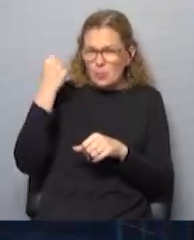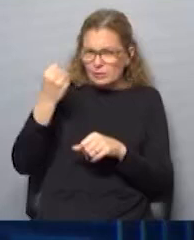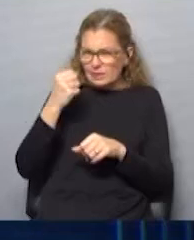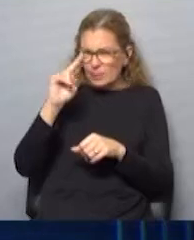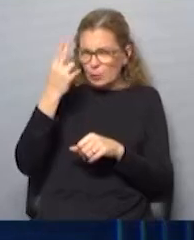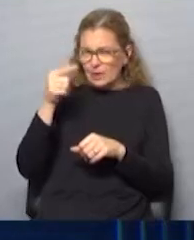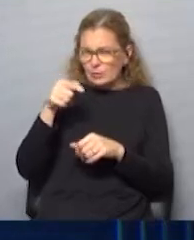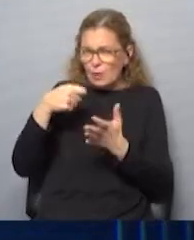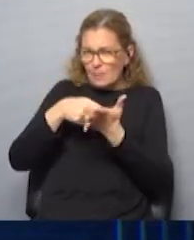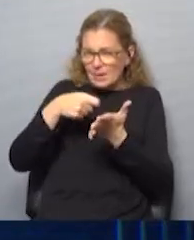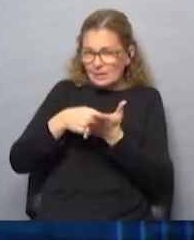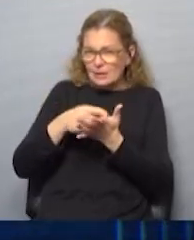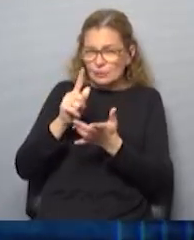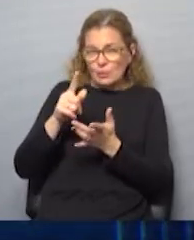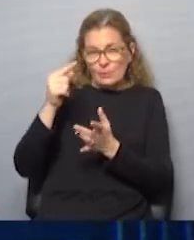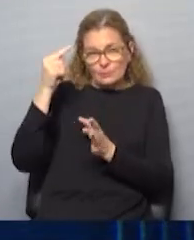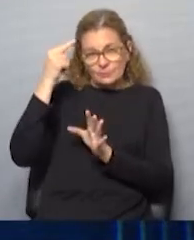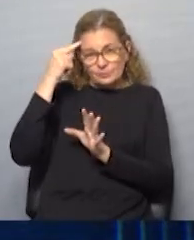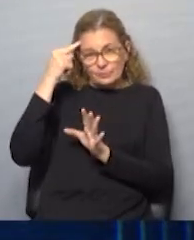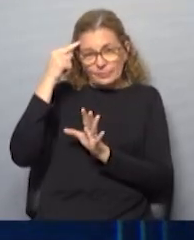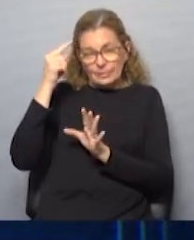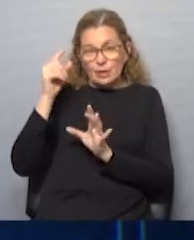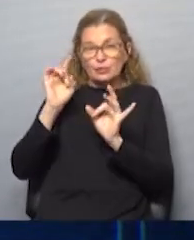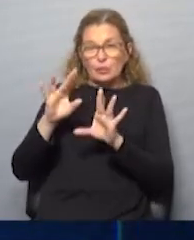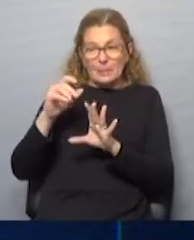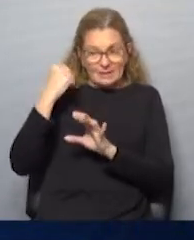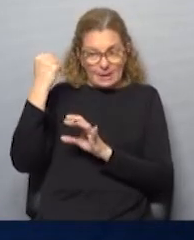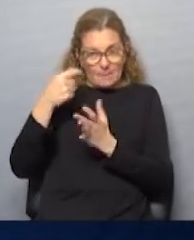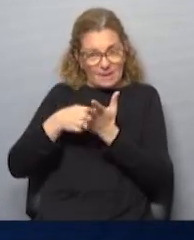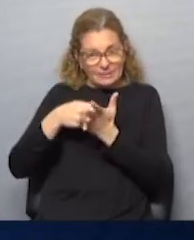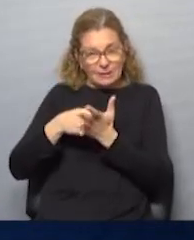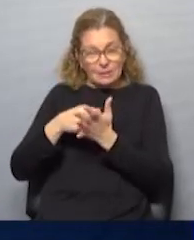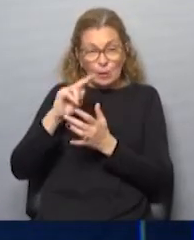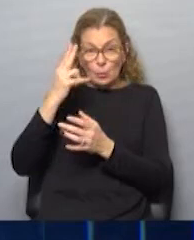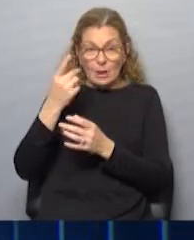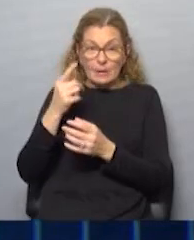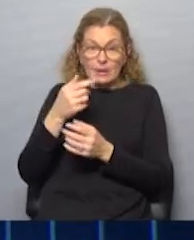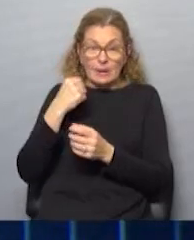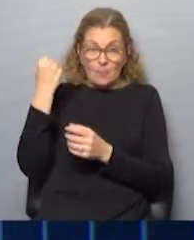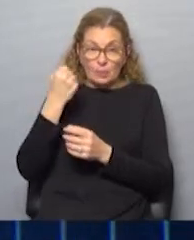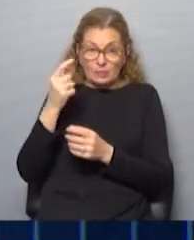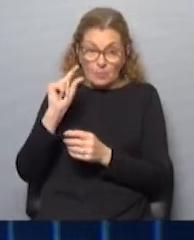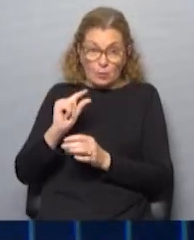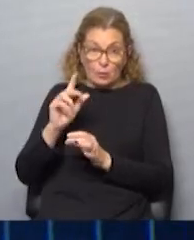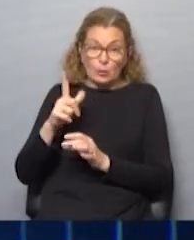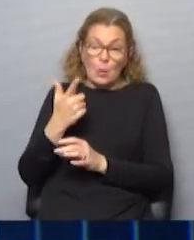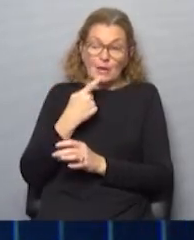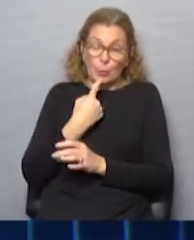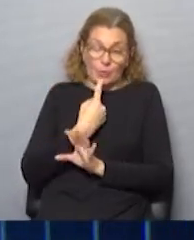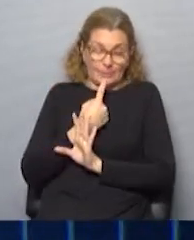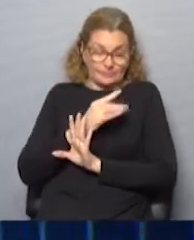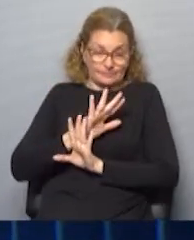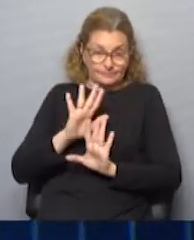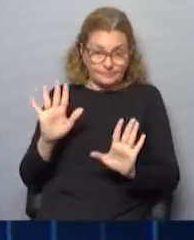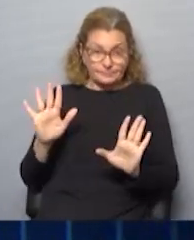esto se expresa en plata que yo no creo que lo importante son los express en plata bueno a uruguay le importa poco eso no hay duda